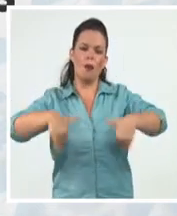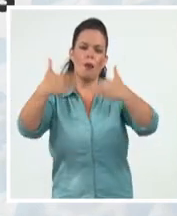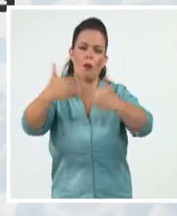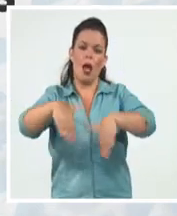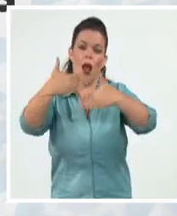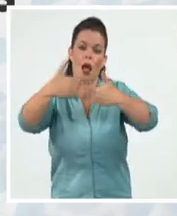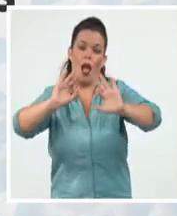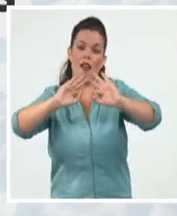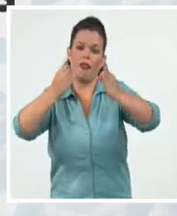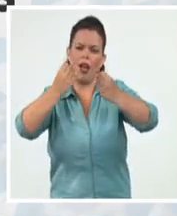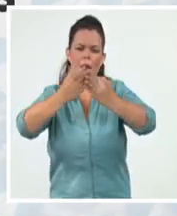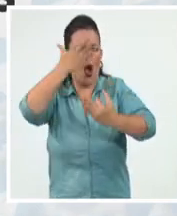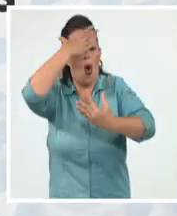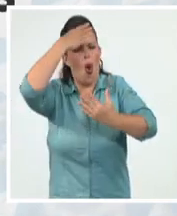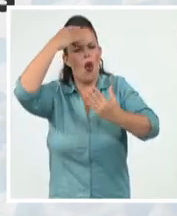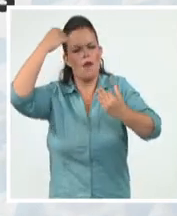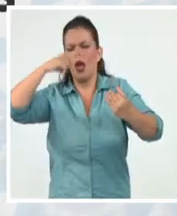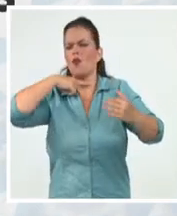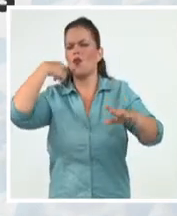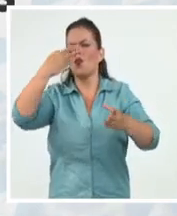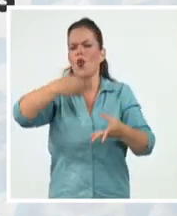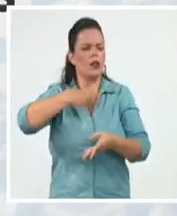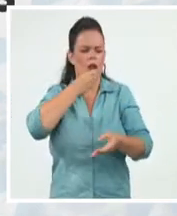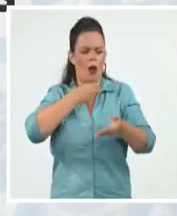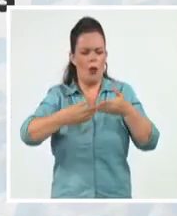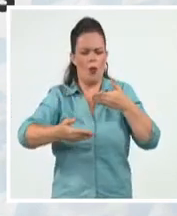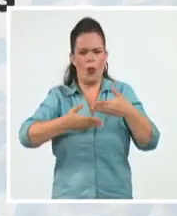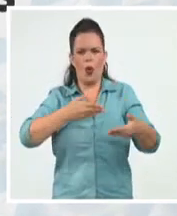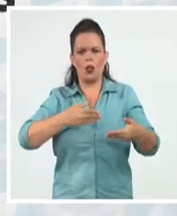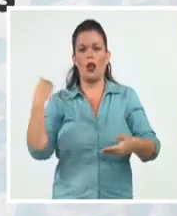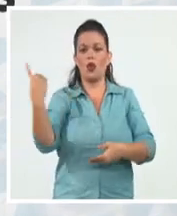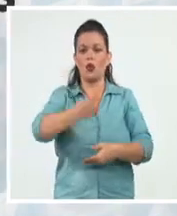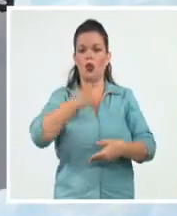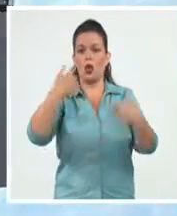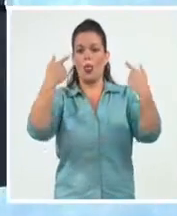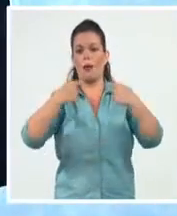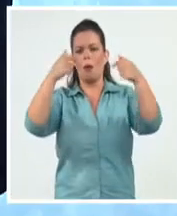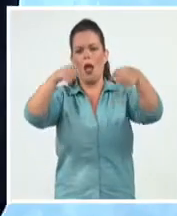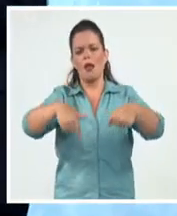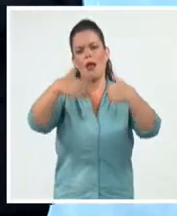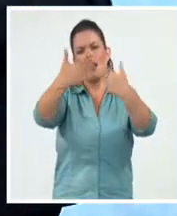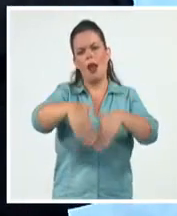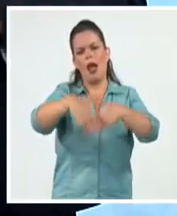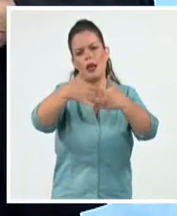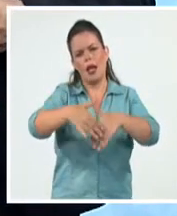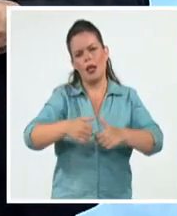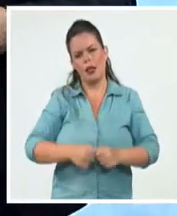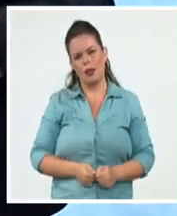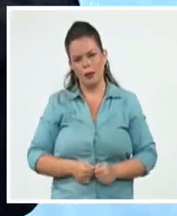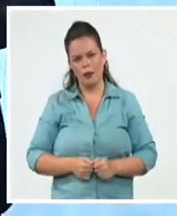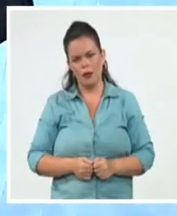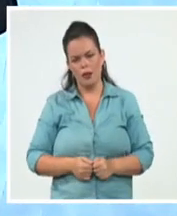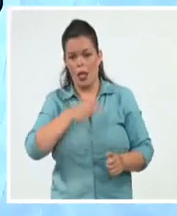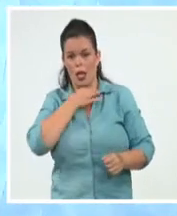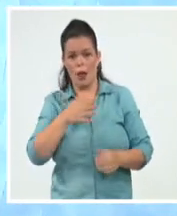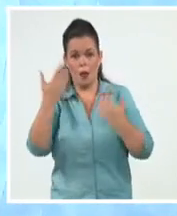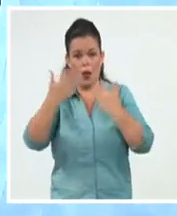Si no tomamos las calles es por gusto. Olviden quién muere y quién no.